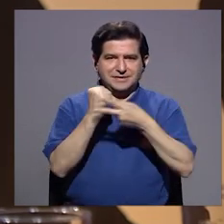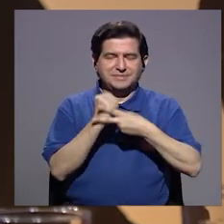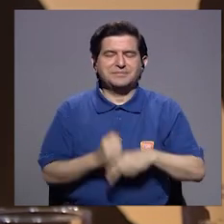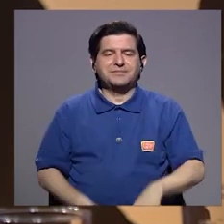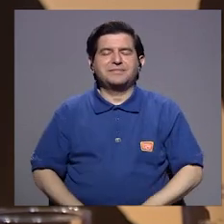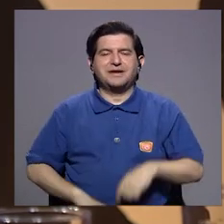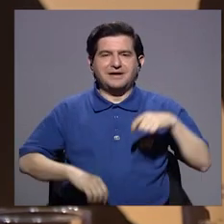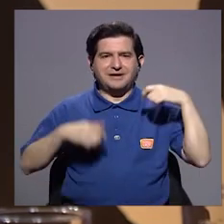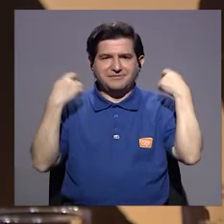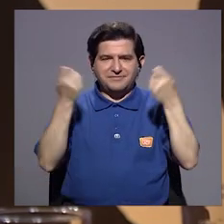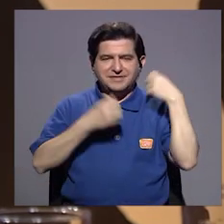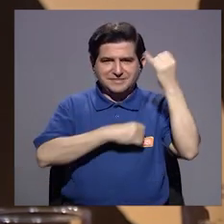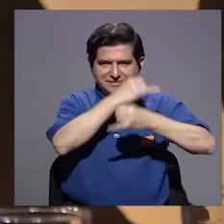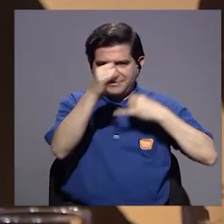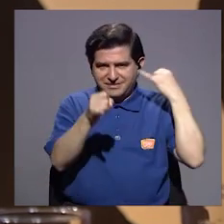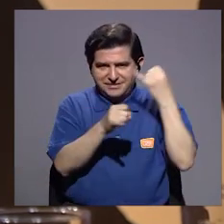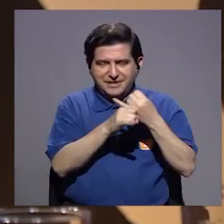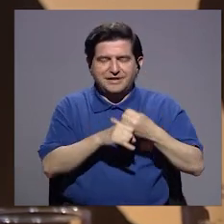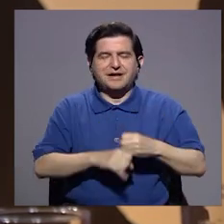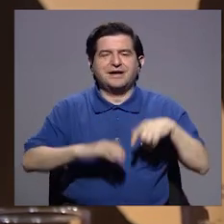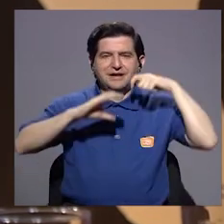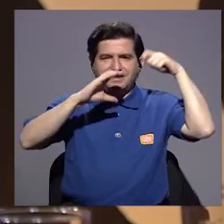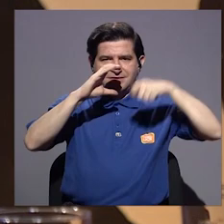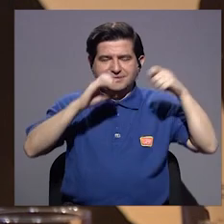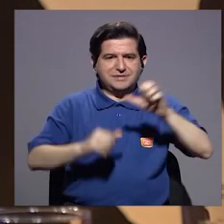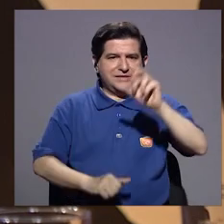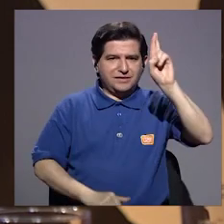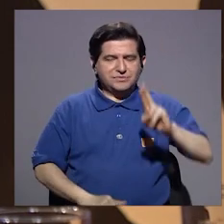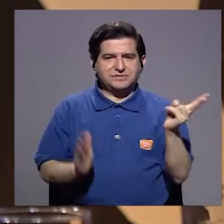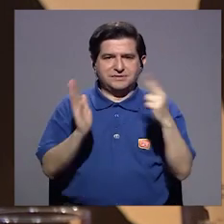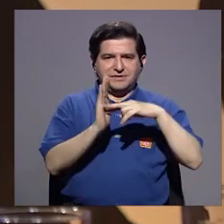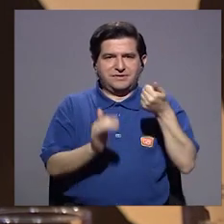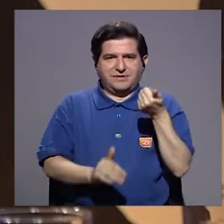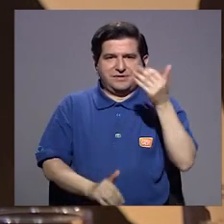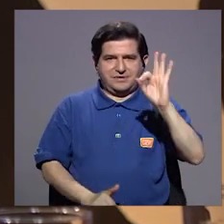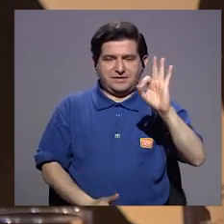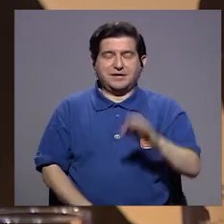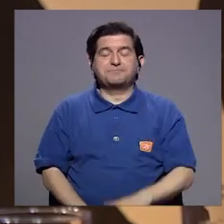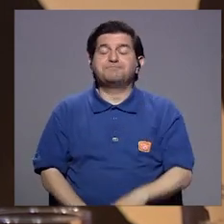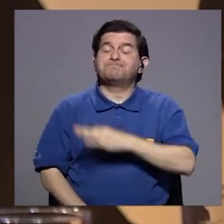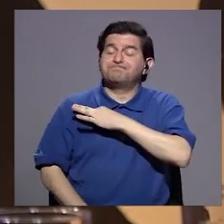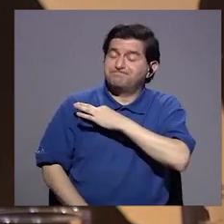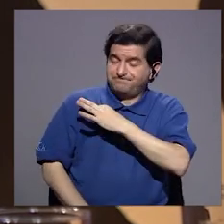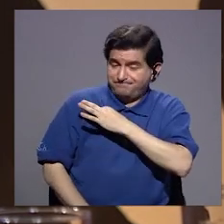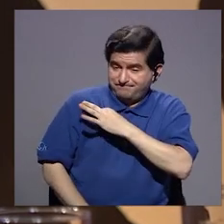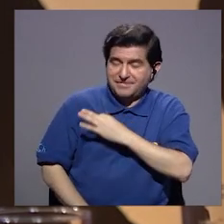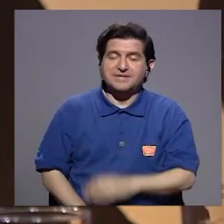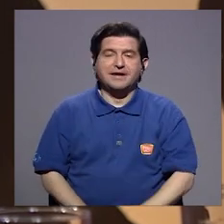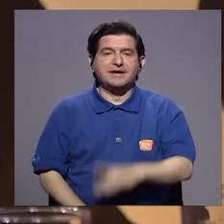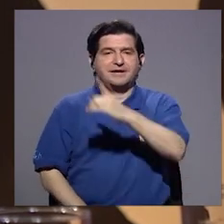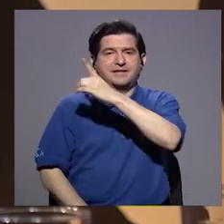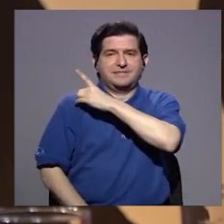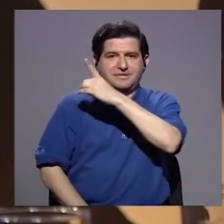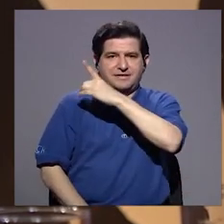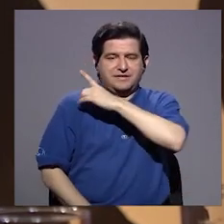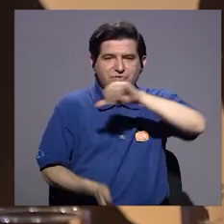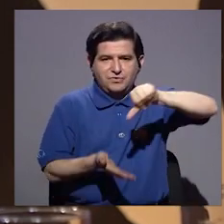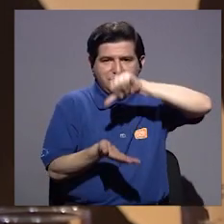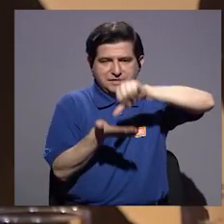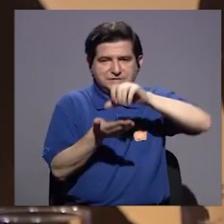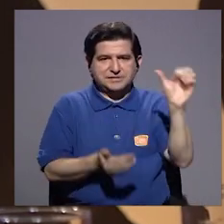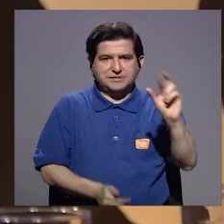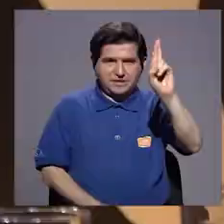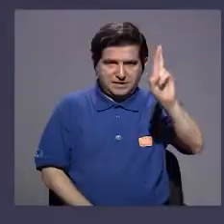del Festival Internacional de Cine Costa Rica 2019. Y por eso hemos invitado a la directora del